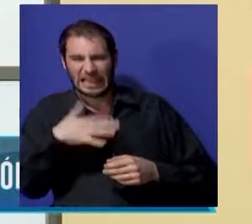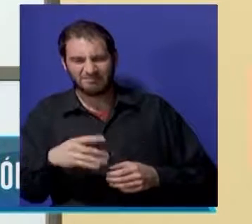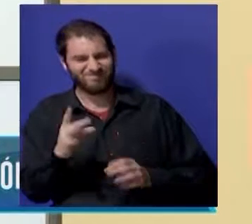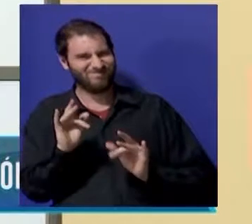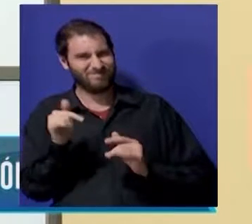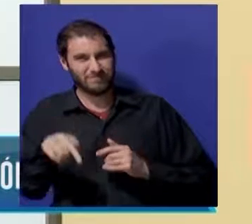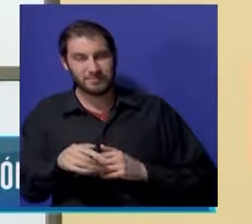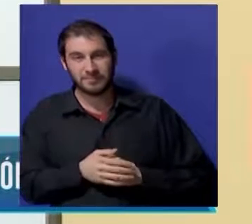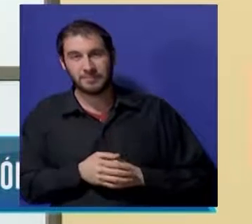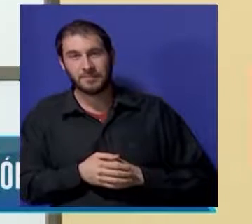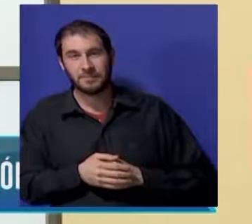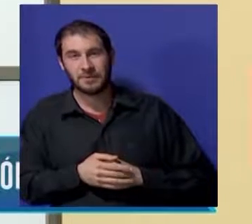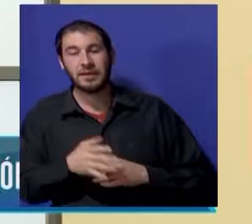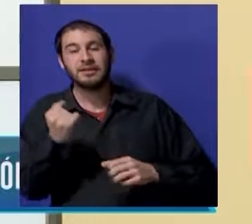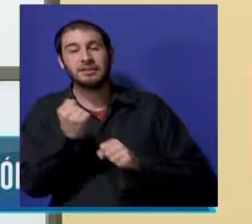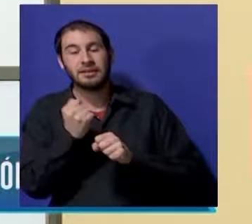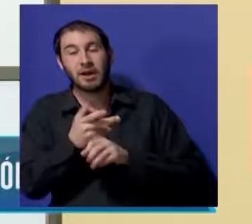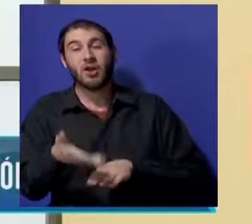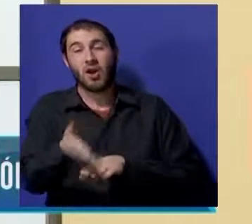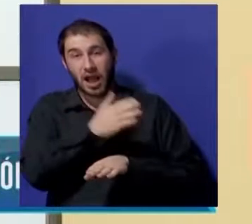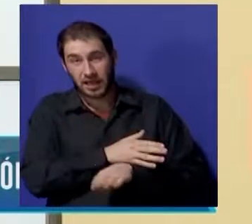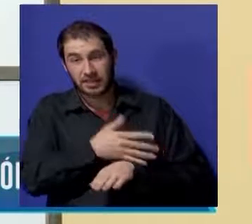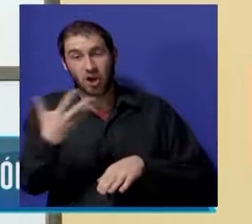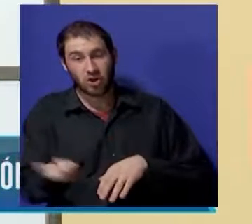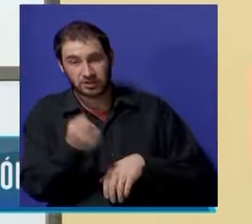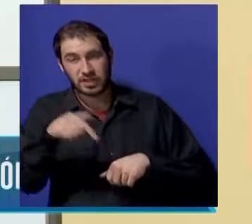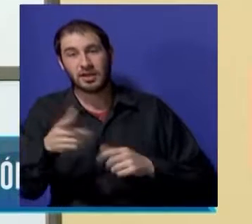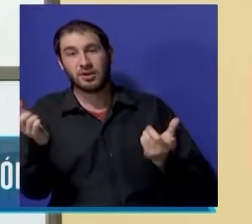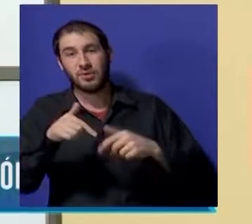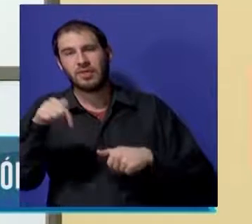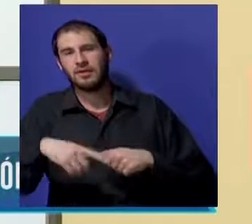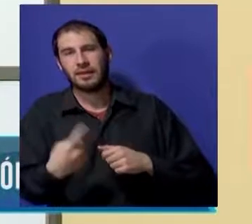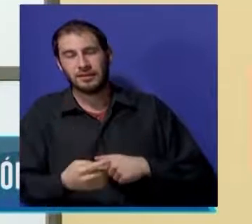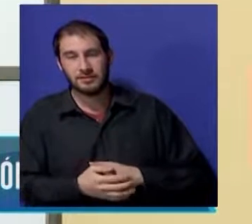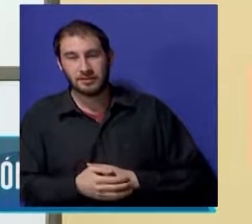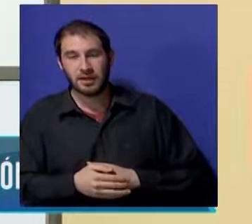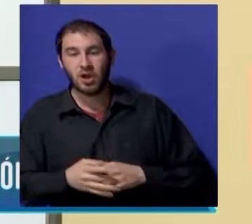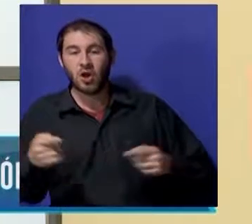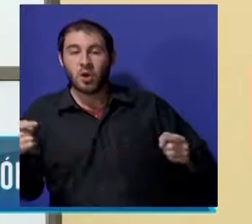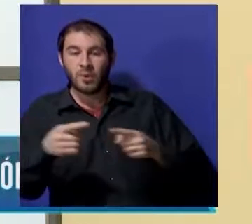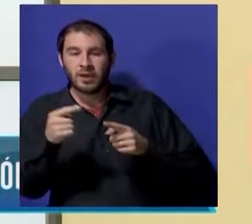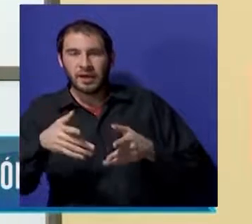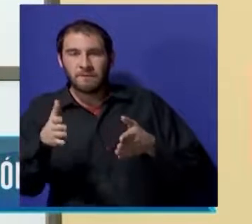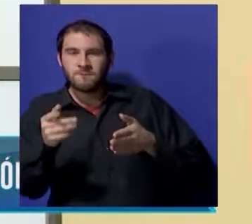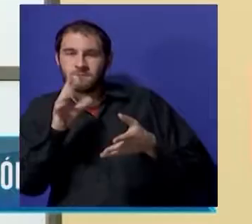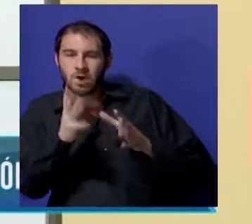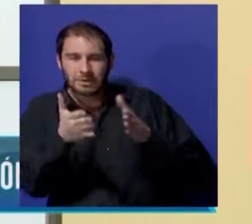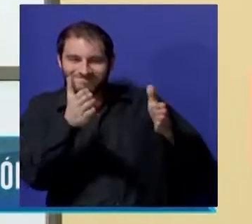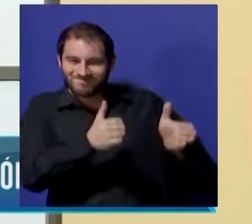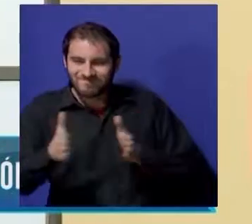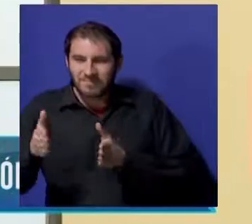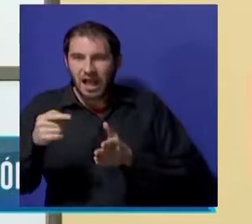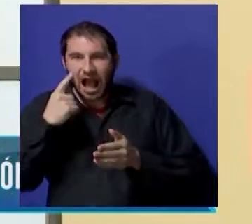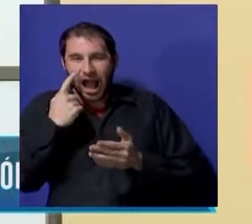hecho, gran parte del trabajo previo para llegar al hackathon de hoy fue tratar de construir una ruta de